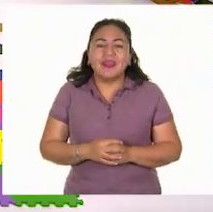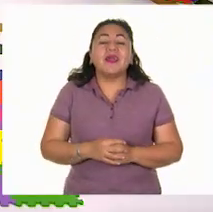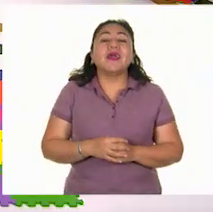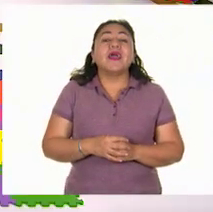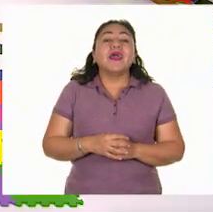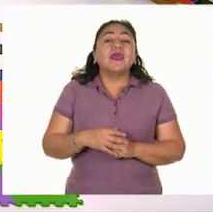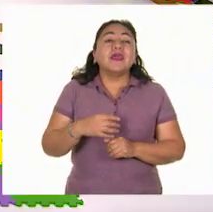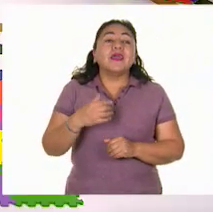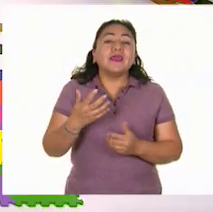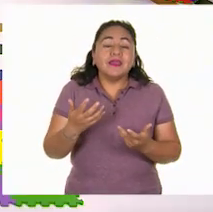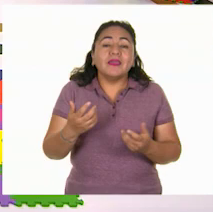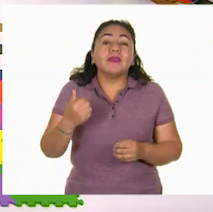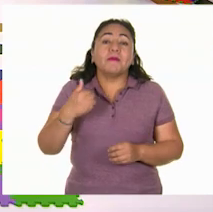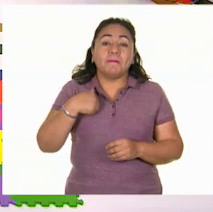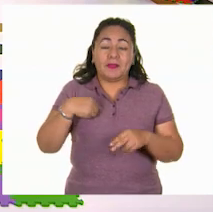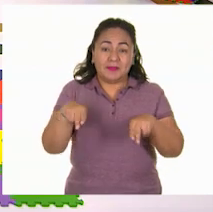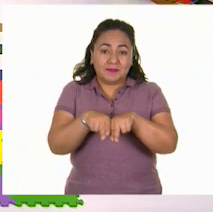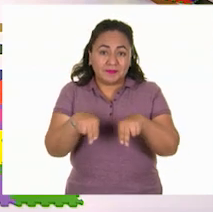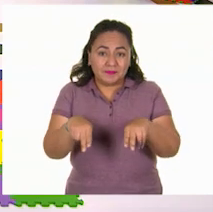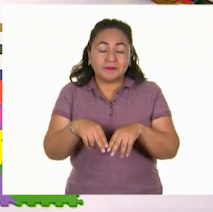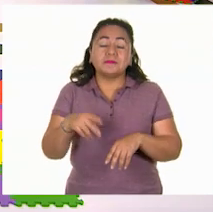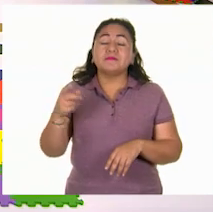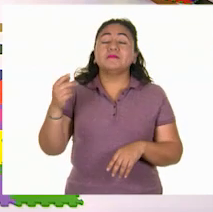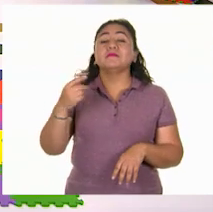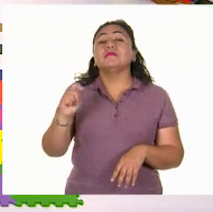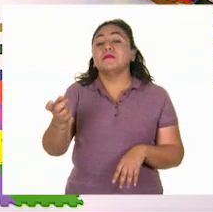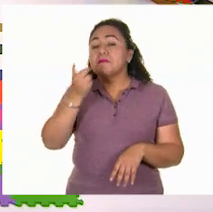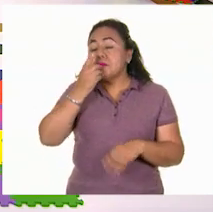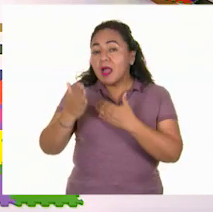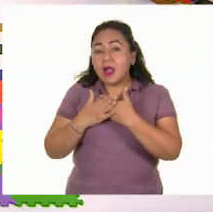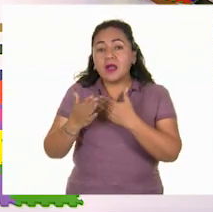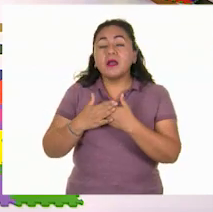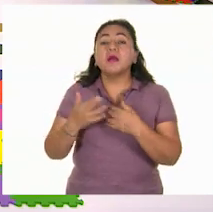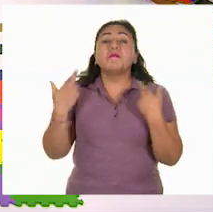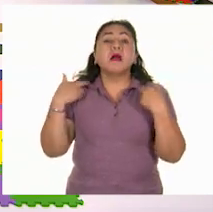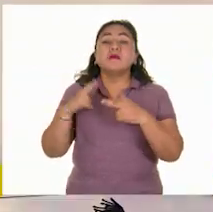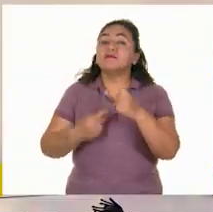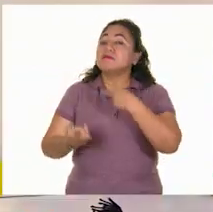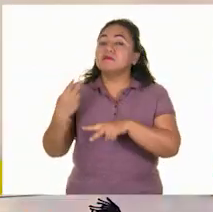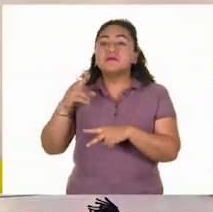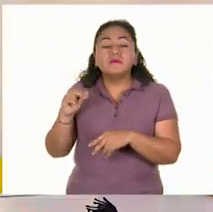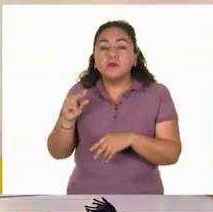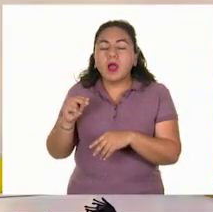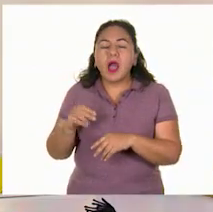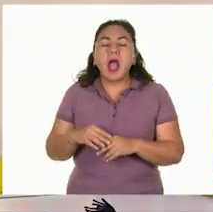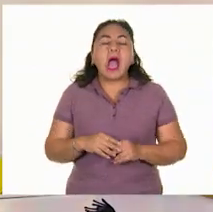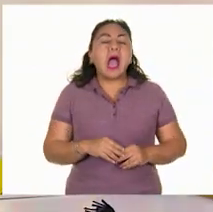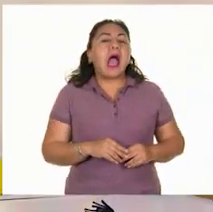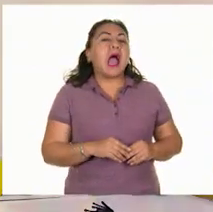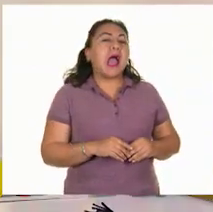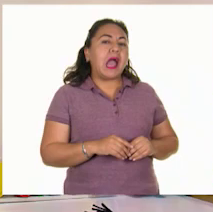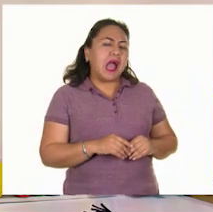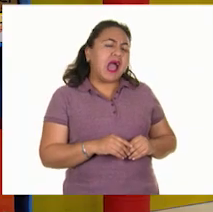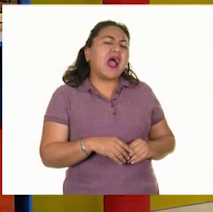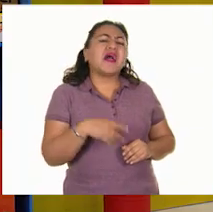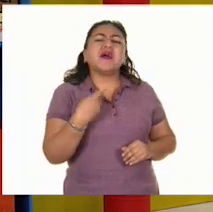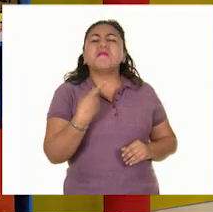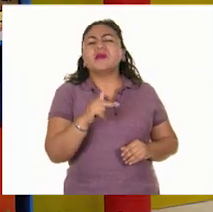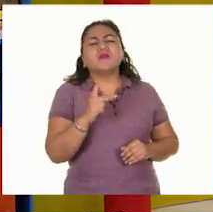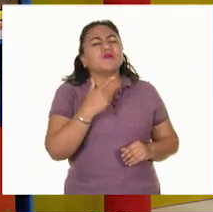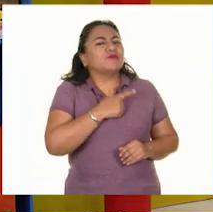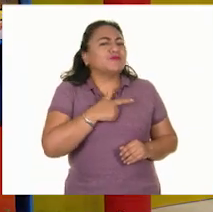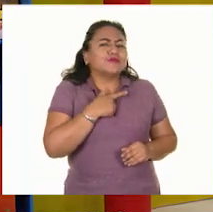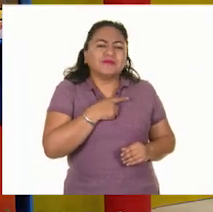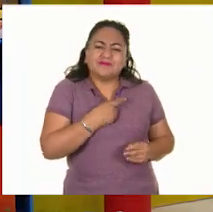Y mi nieta, la maestra Hortensia, me avisó que no iba a poder venir. ¡Ah! Ay. Pero bueno, siempre es un